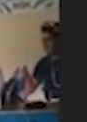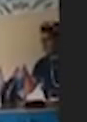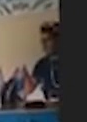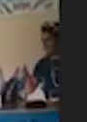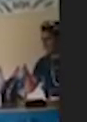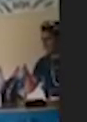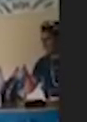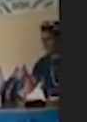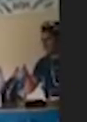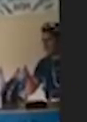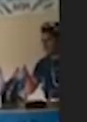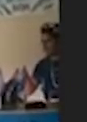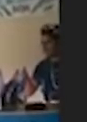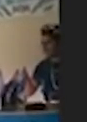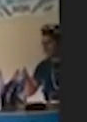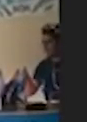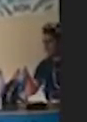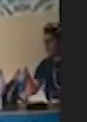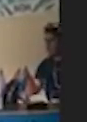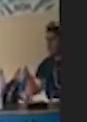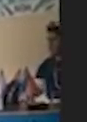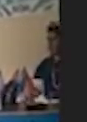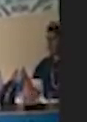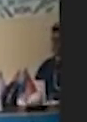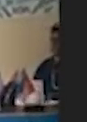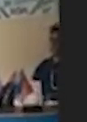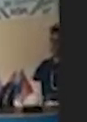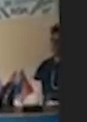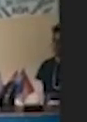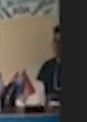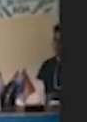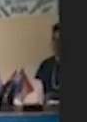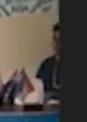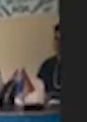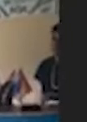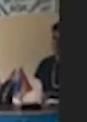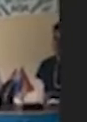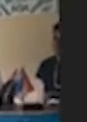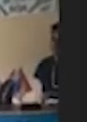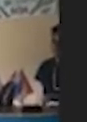ir hablando. Muchísimas gracias. Estuvimos con Liam